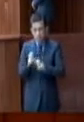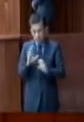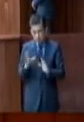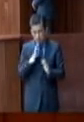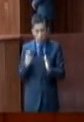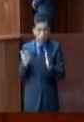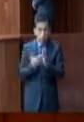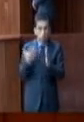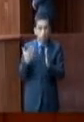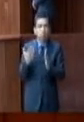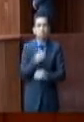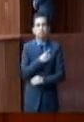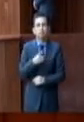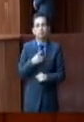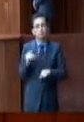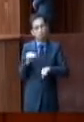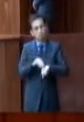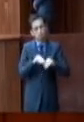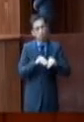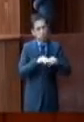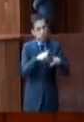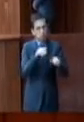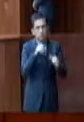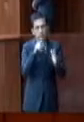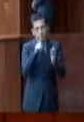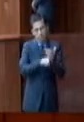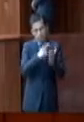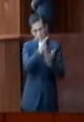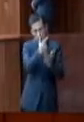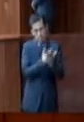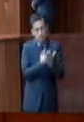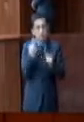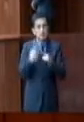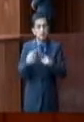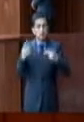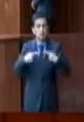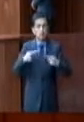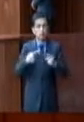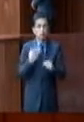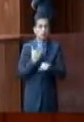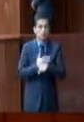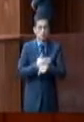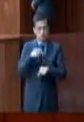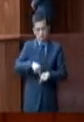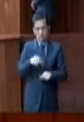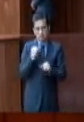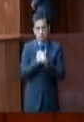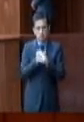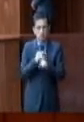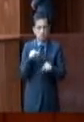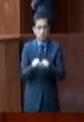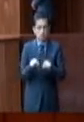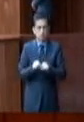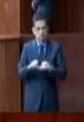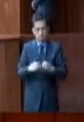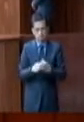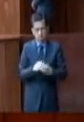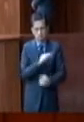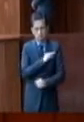deberá publicarse en el catálogo de sujetos sancionados en la página de internet esta sala especializada